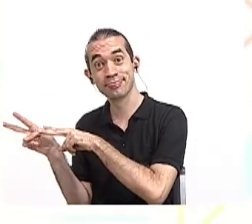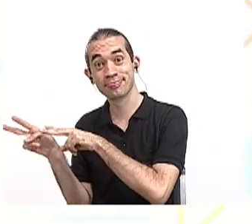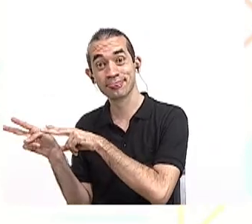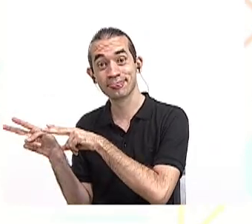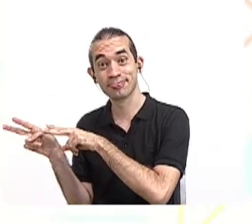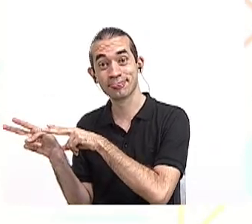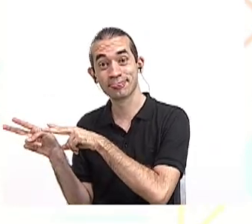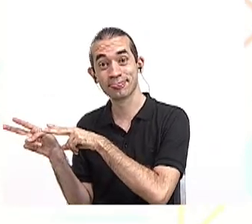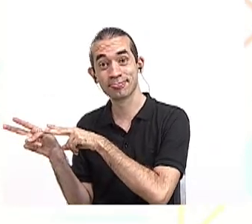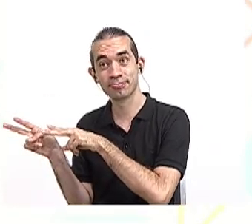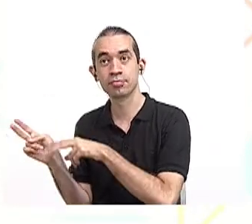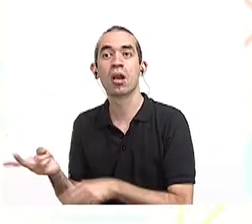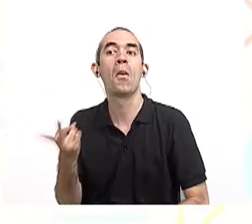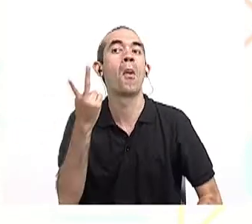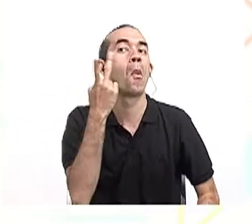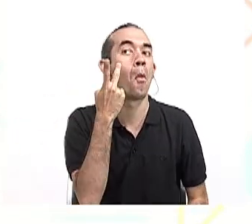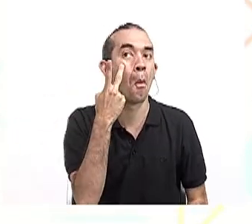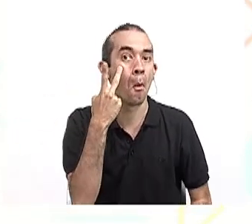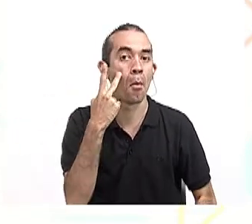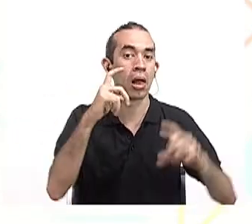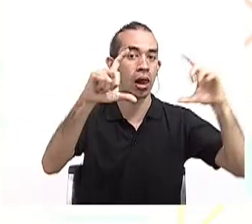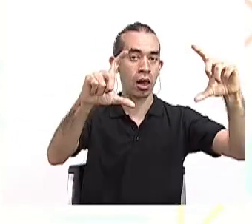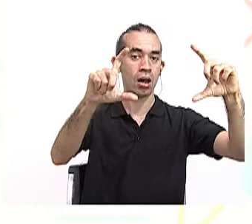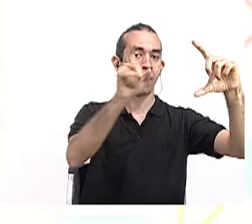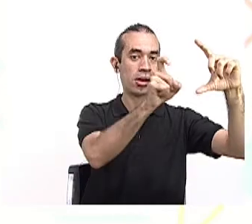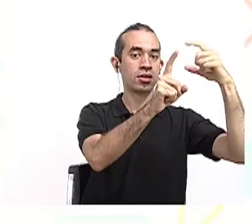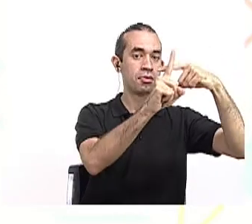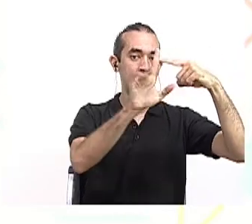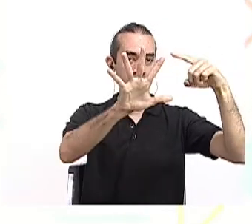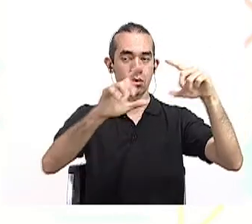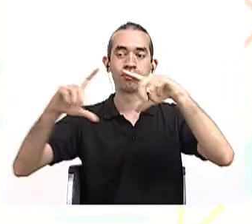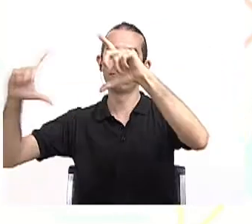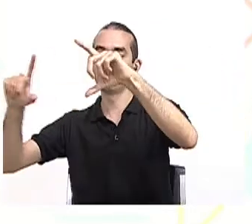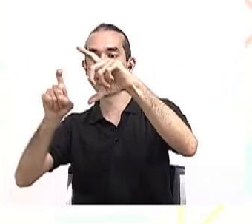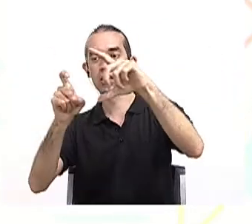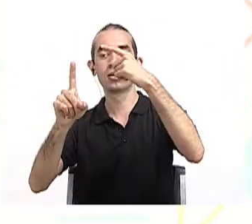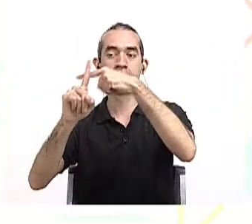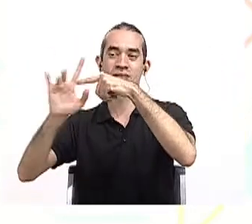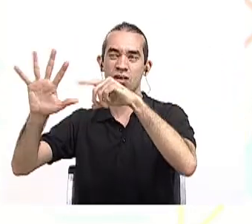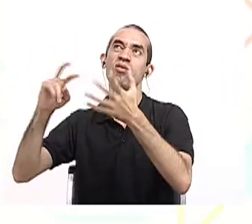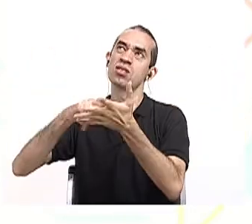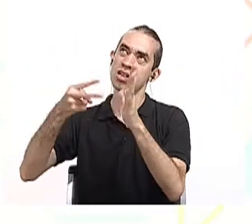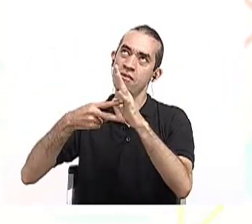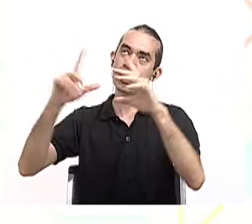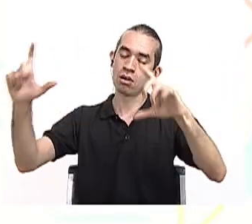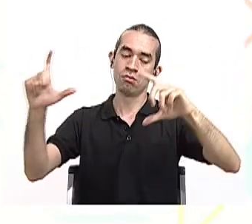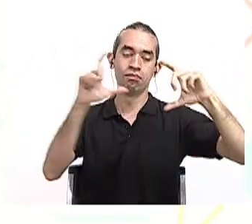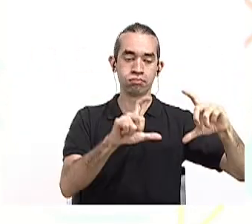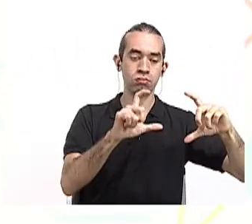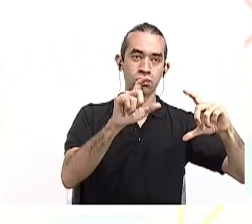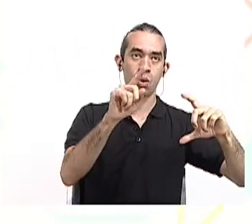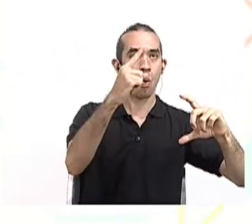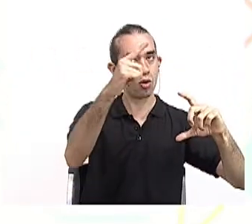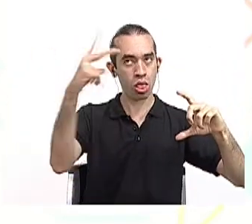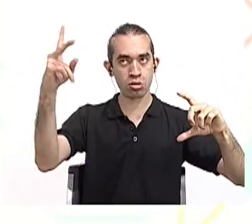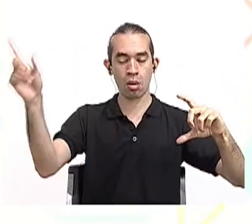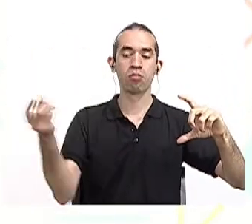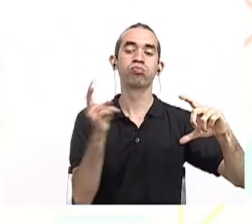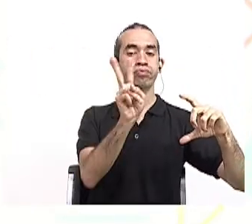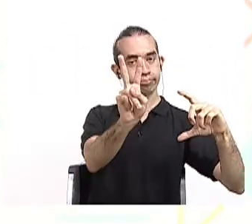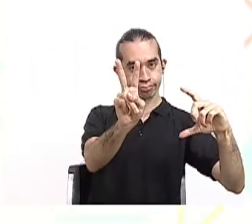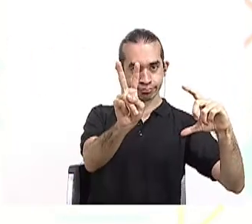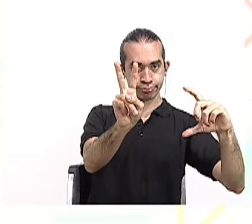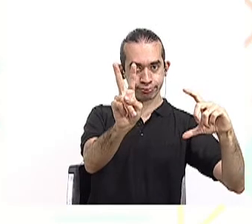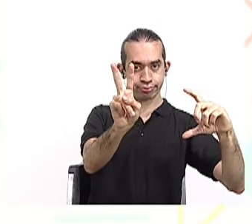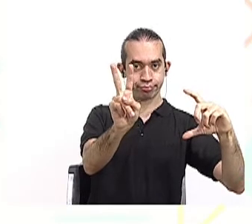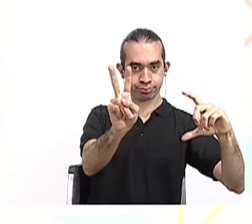2, porque vean que tenemos dos paréntesis iguales, entonces es como conservar la base